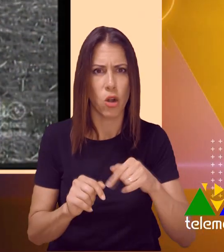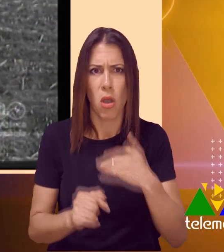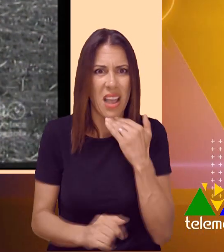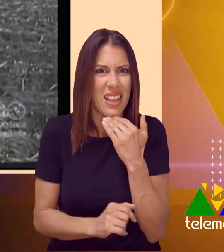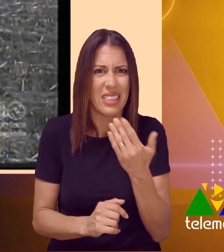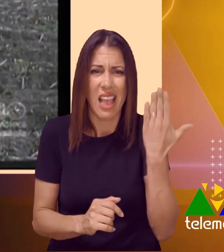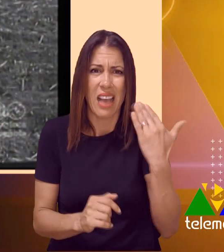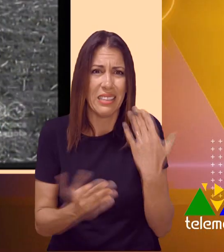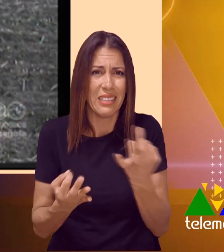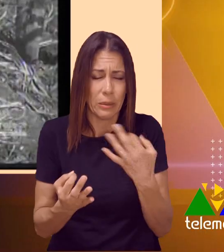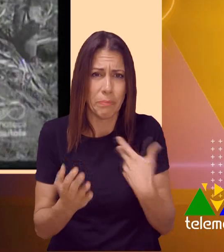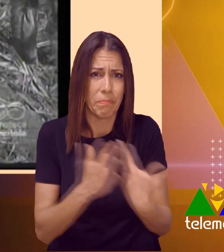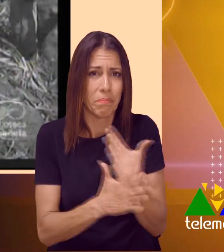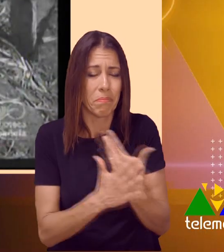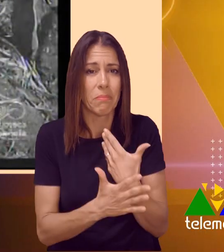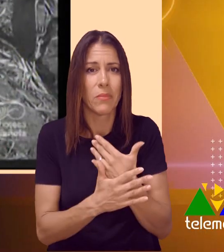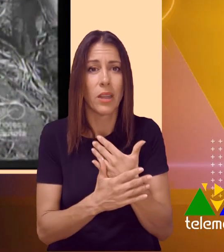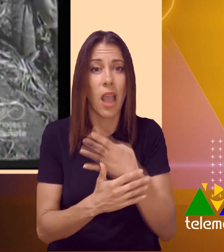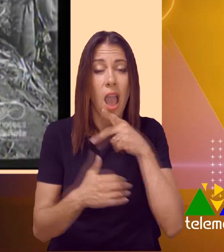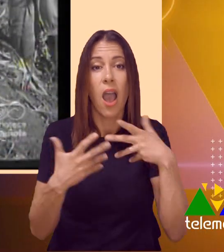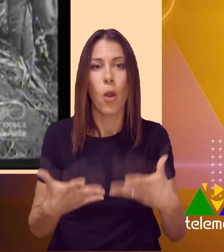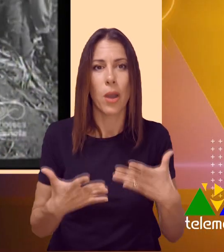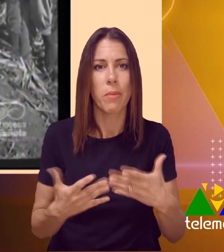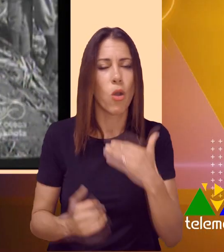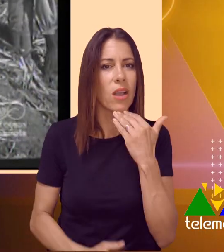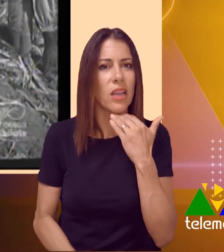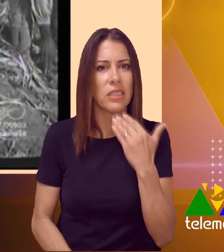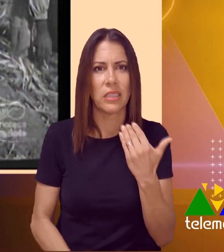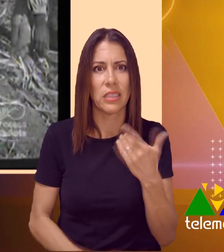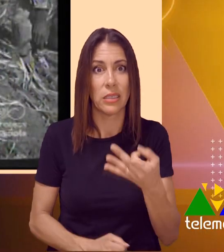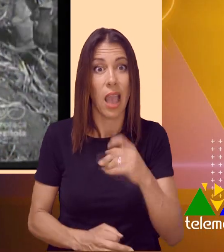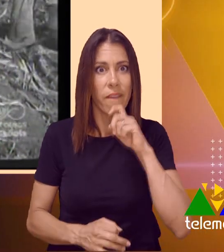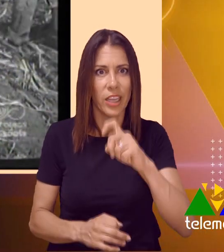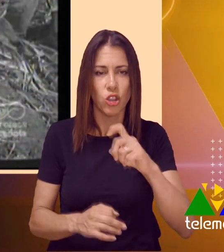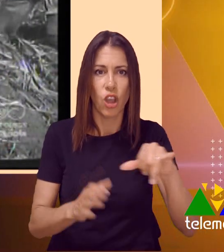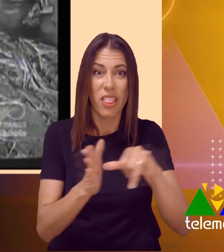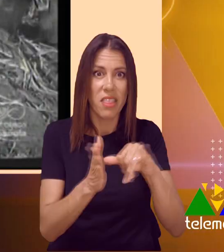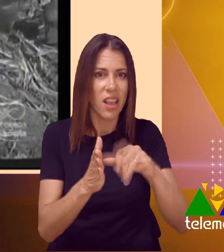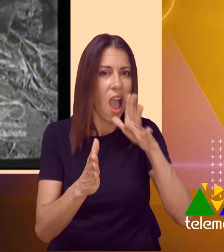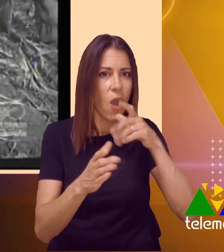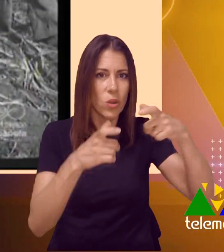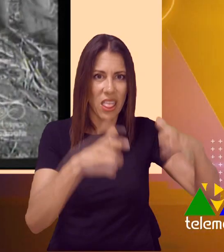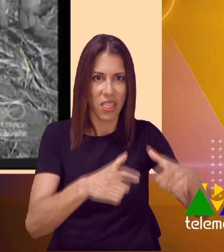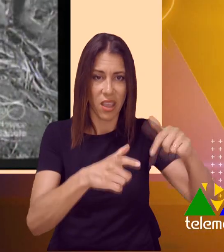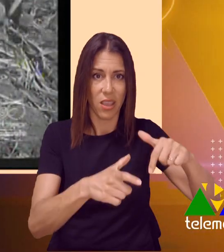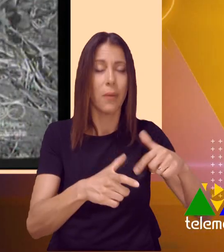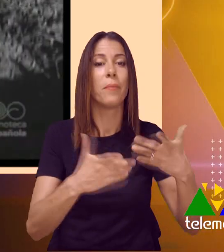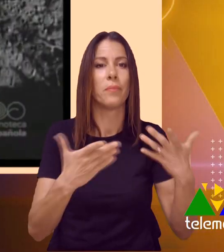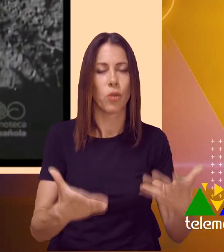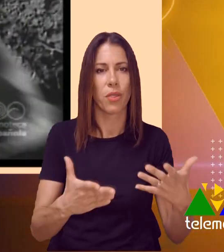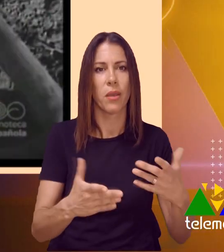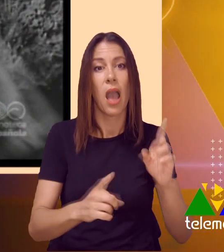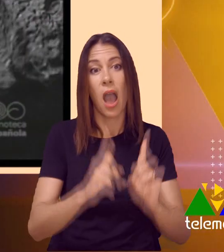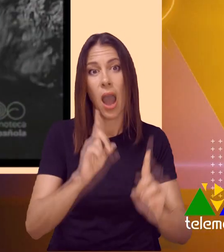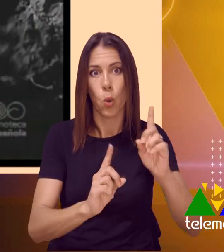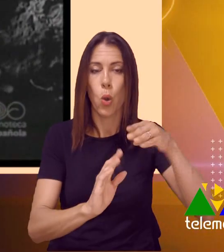prácticamente baldío. Aparte, a partir de donde estamos ahora mismo, prácticamente pasaba la acequia. La acequia de Motril,